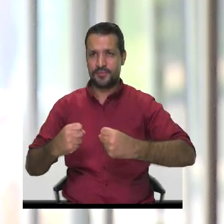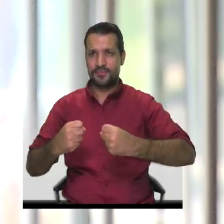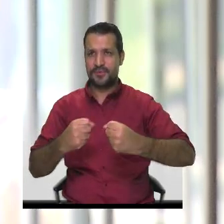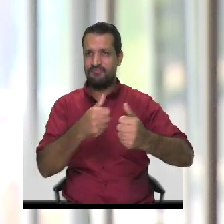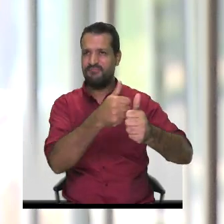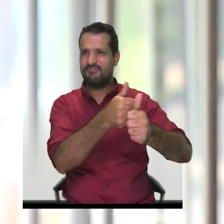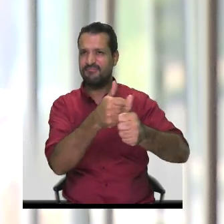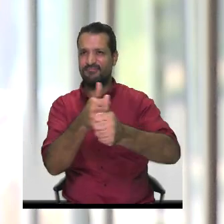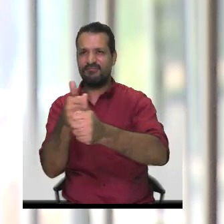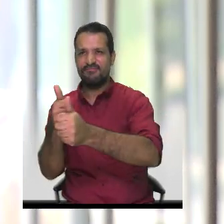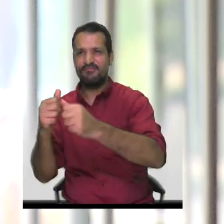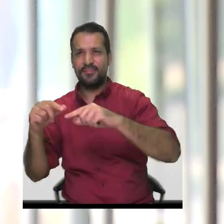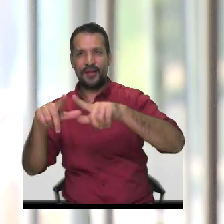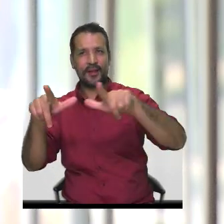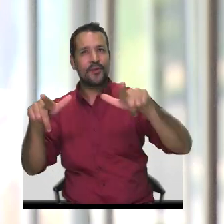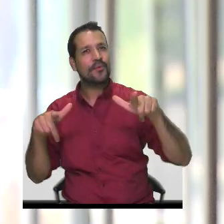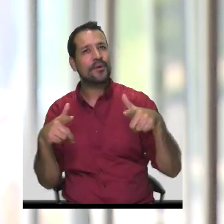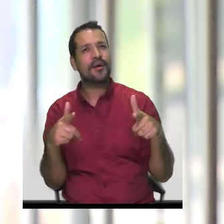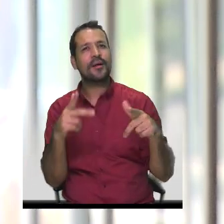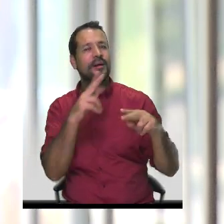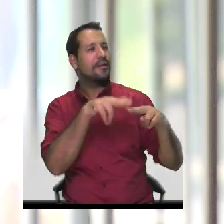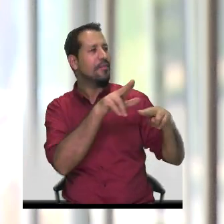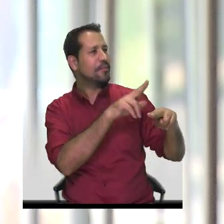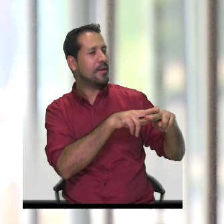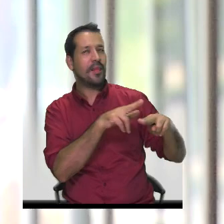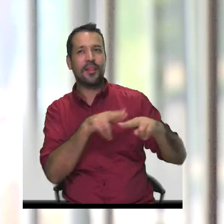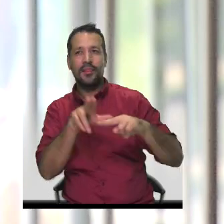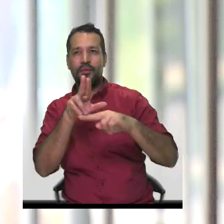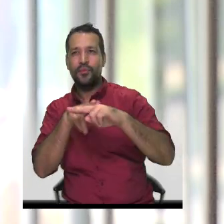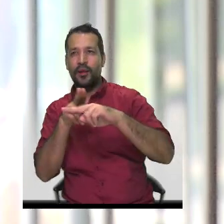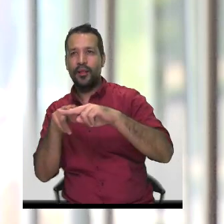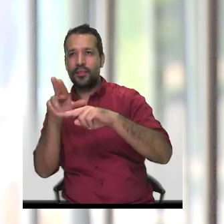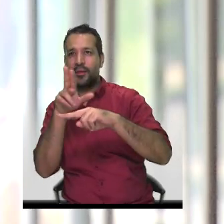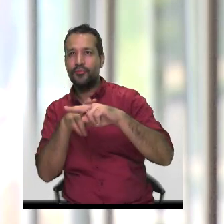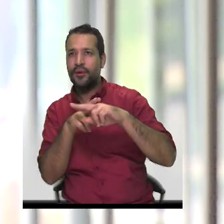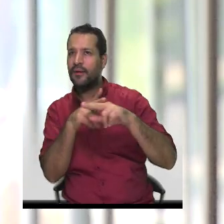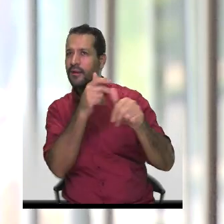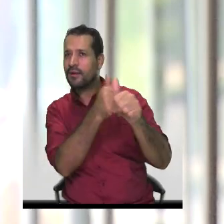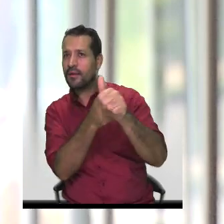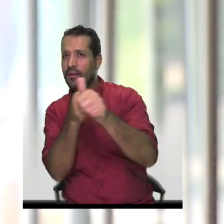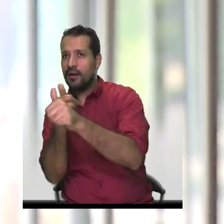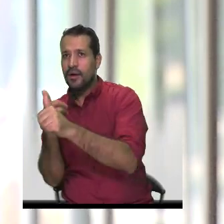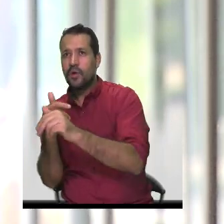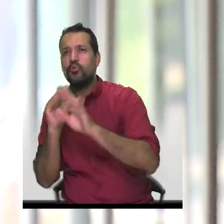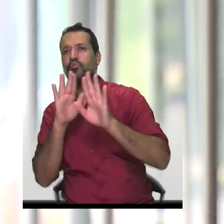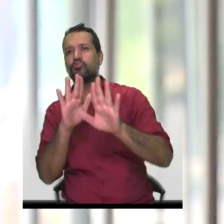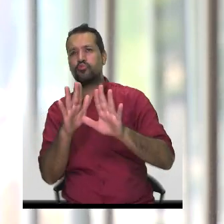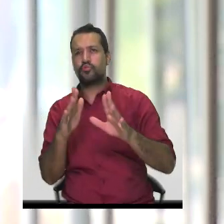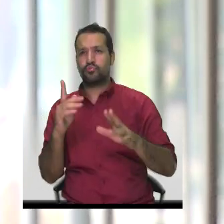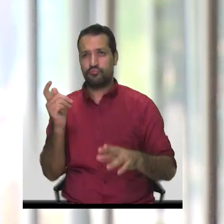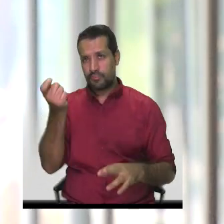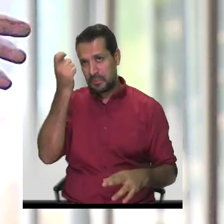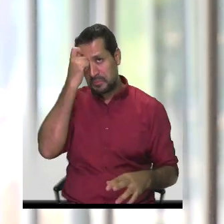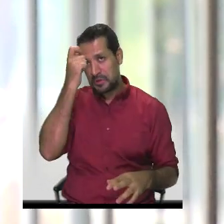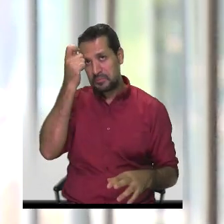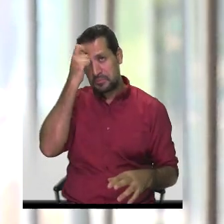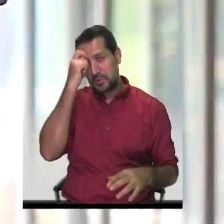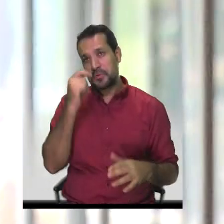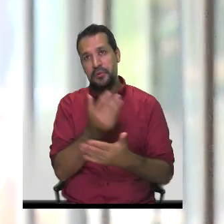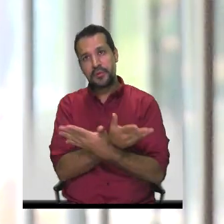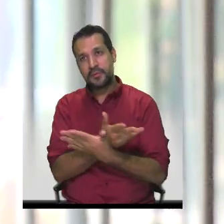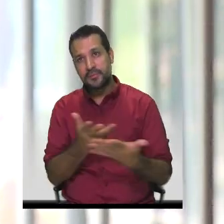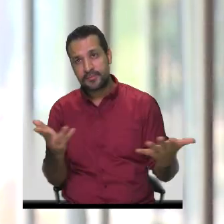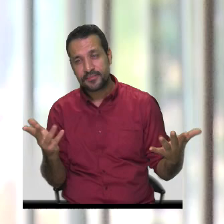lo natural, en el territorio está cada uno pues como de esas memorias orgánicas que tiene pues como las diferentes